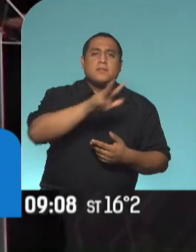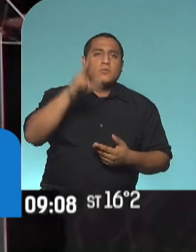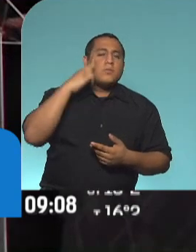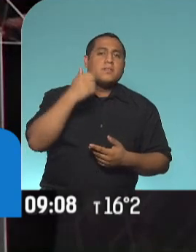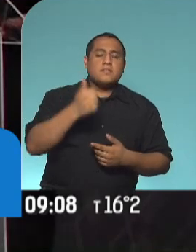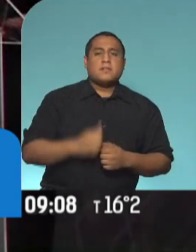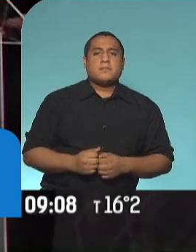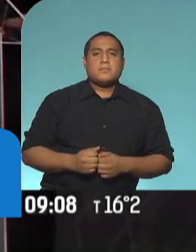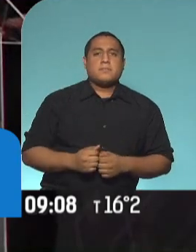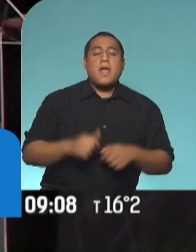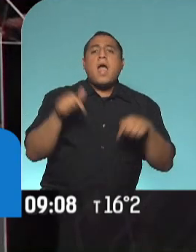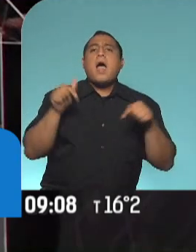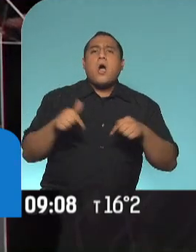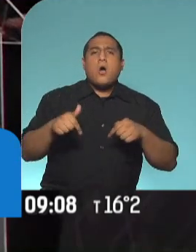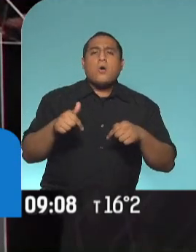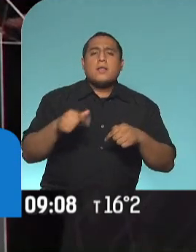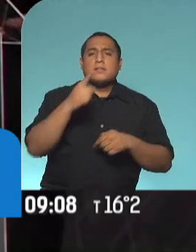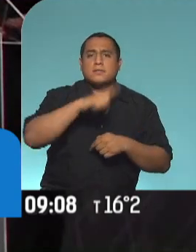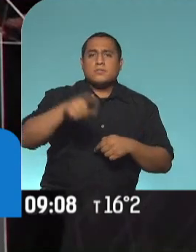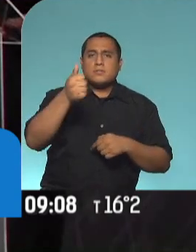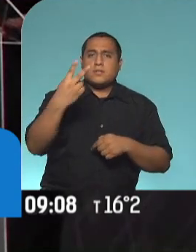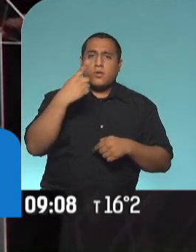13.396. Activos tenemos